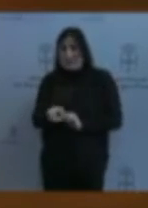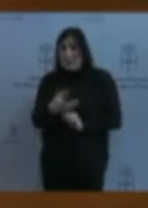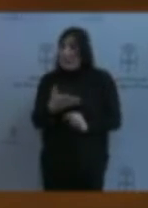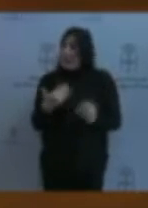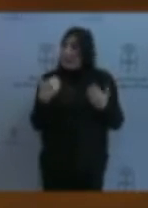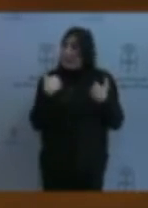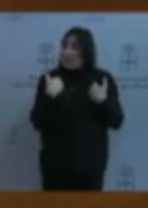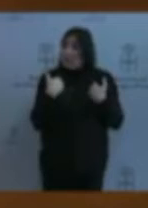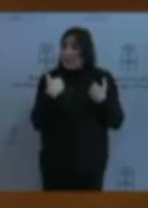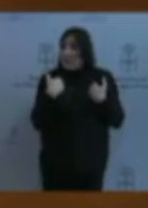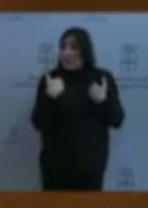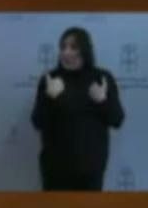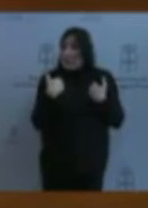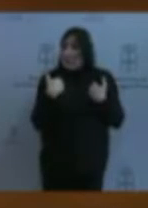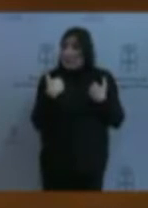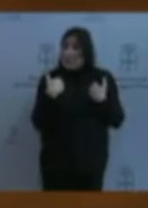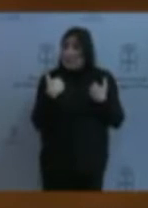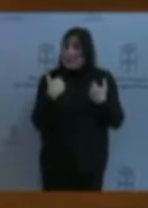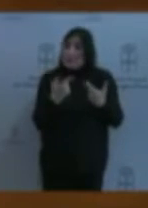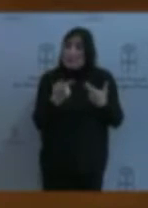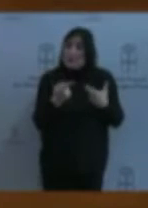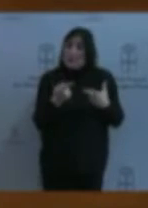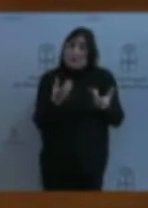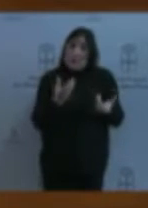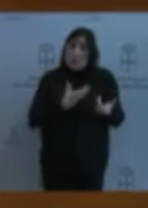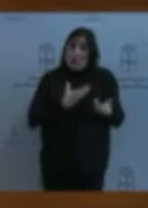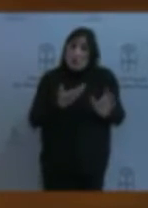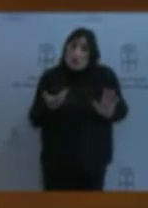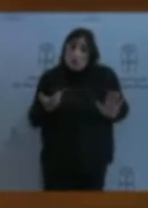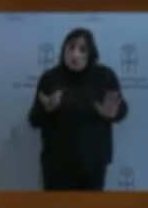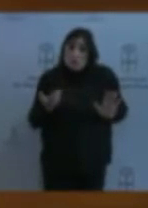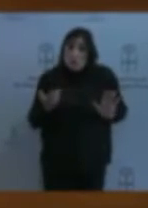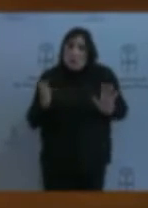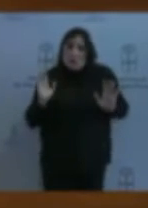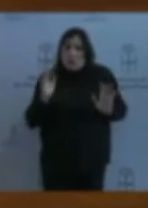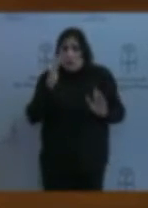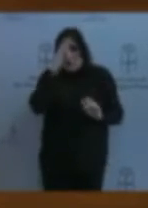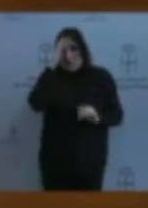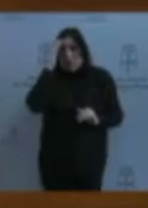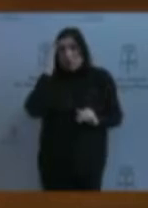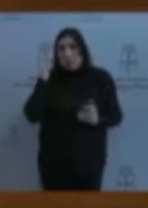en las corporaciones locales, señoría, y no quita esto de que mantengamos los